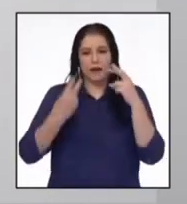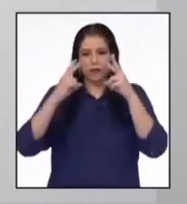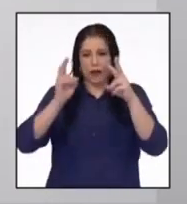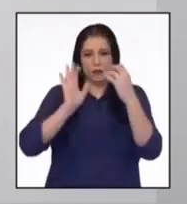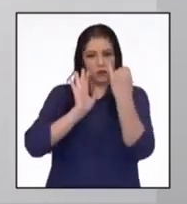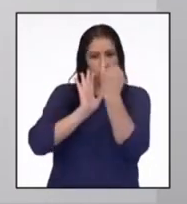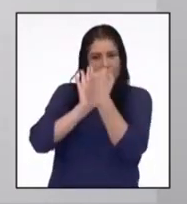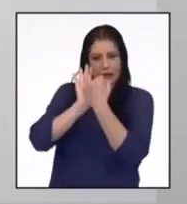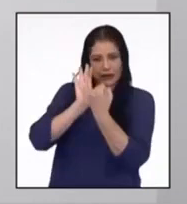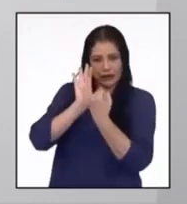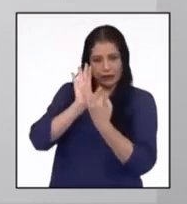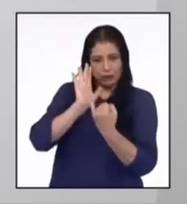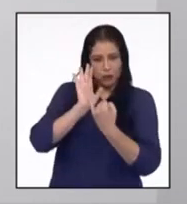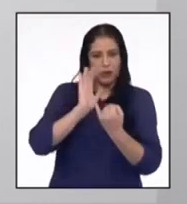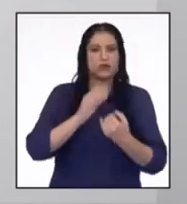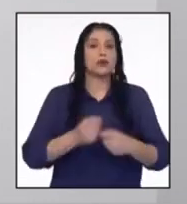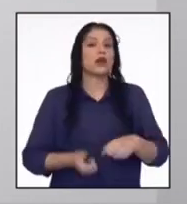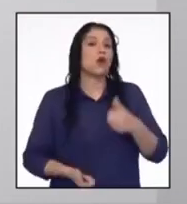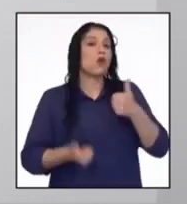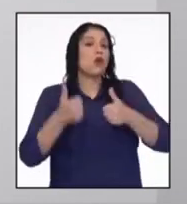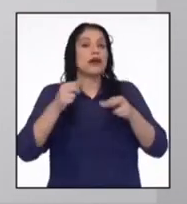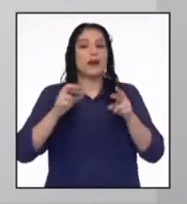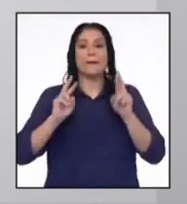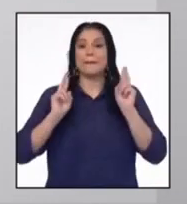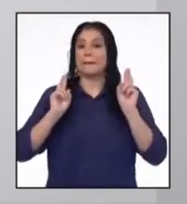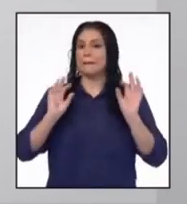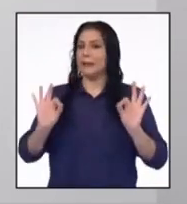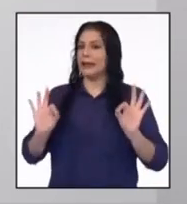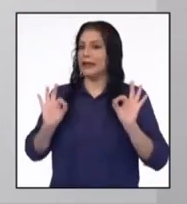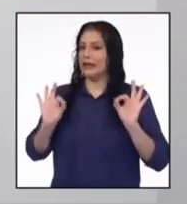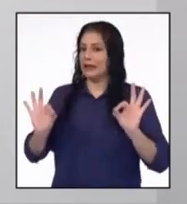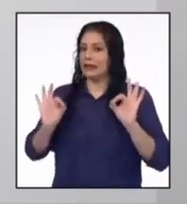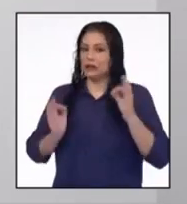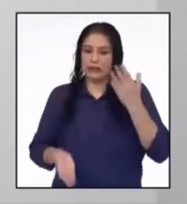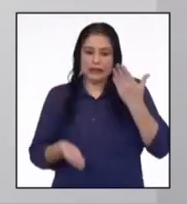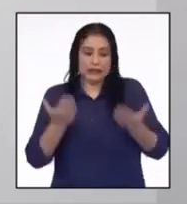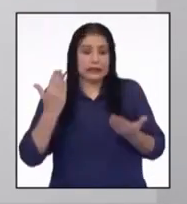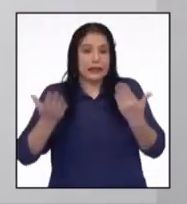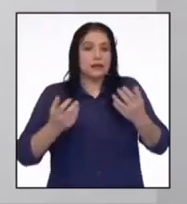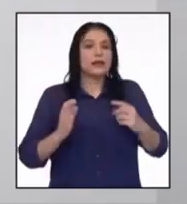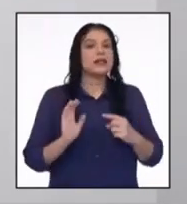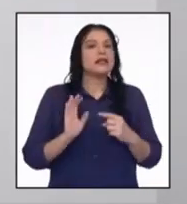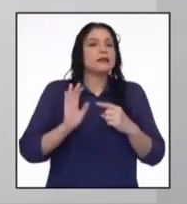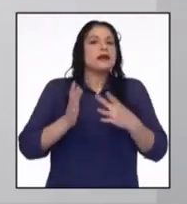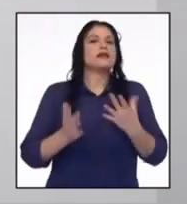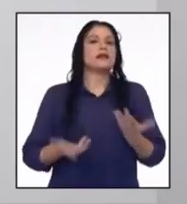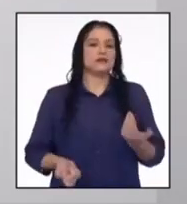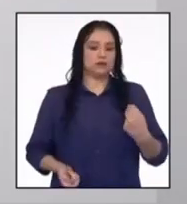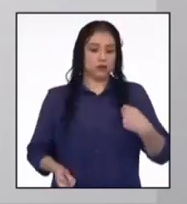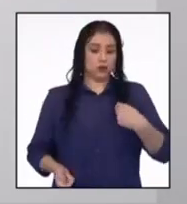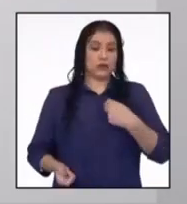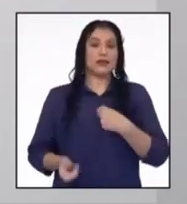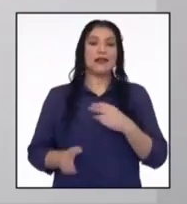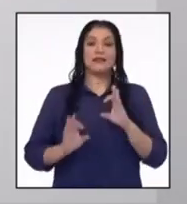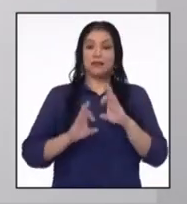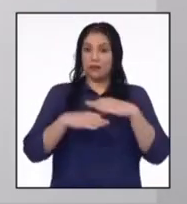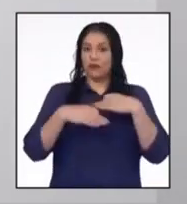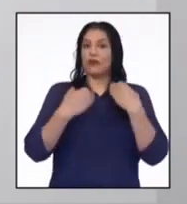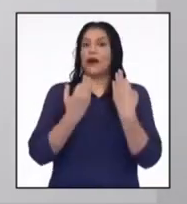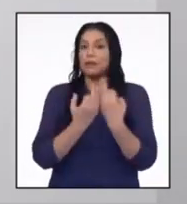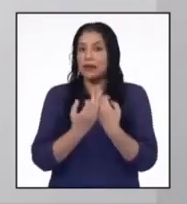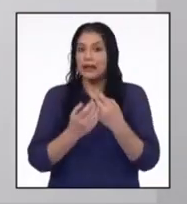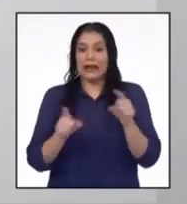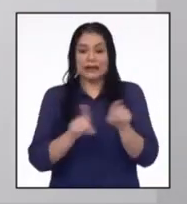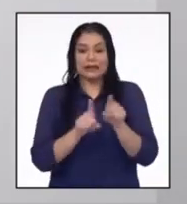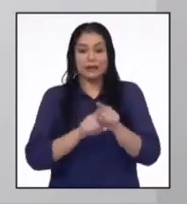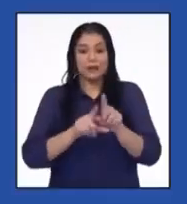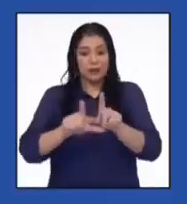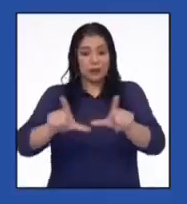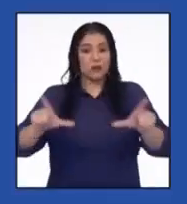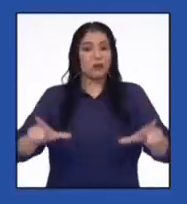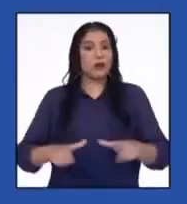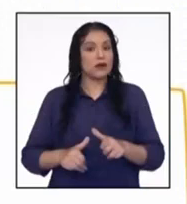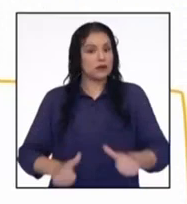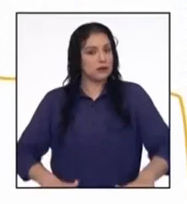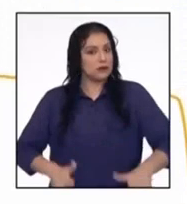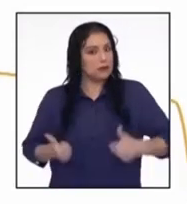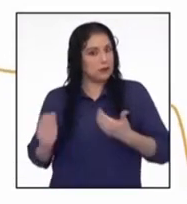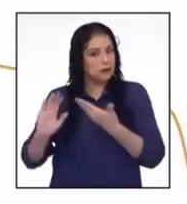siguiente dibujo sobre los peligros a los que pueden estar expuestas nuestras familias y